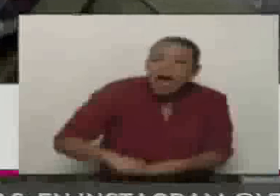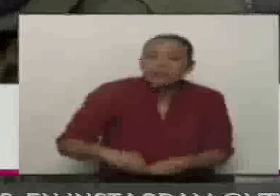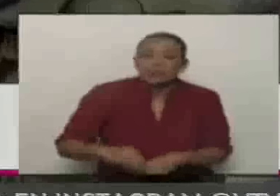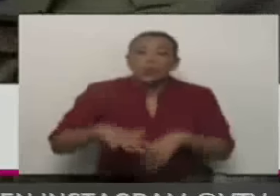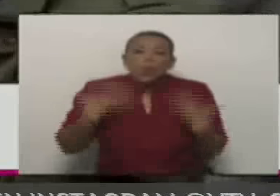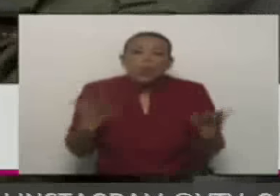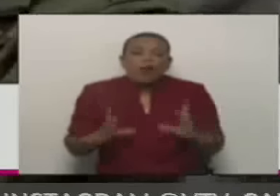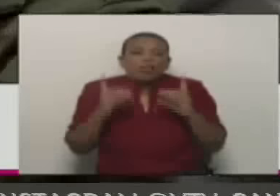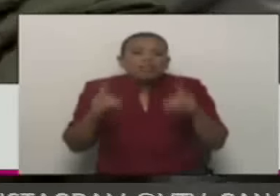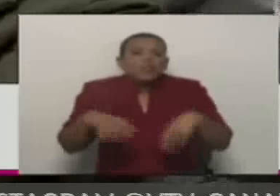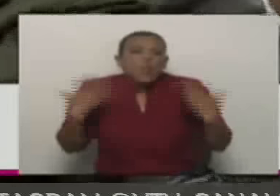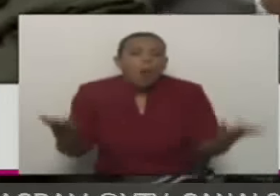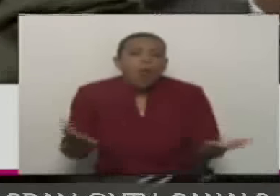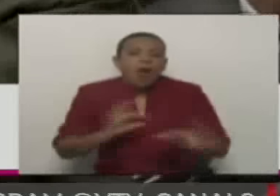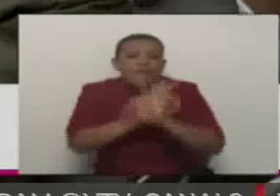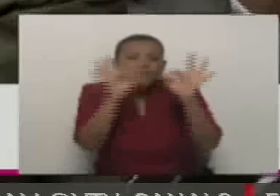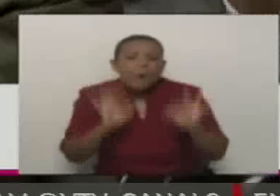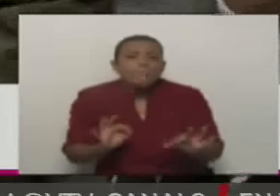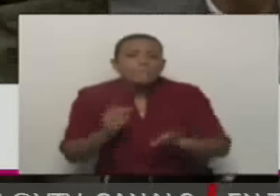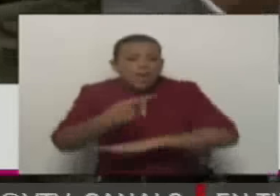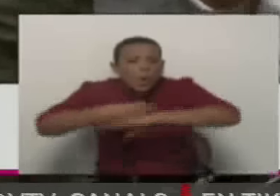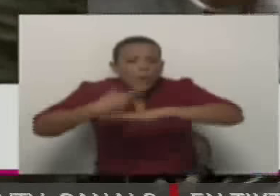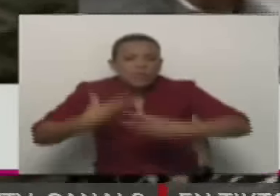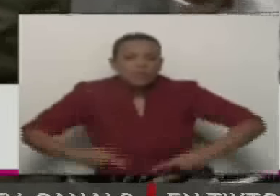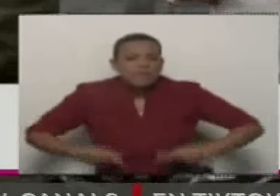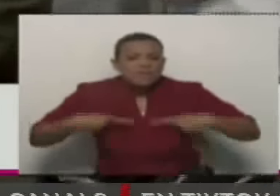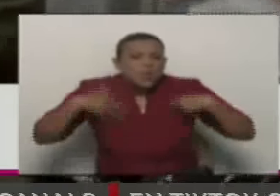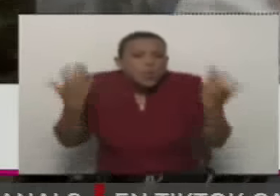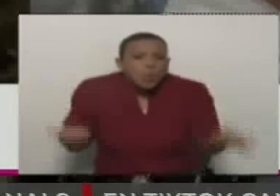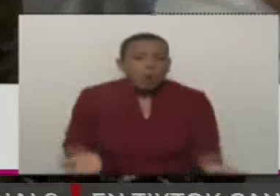opción? ¿Cuál es la opción de Venezuela?